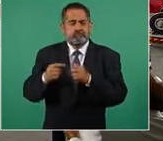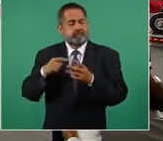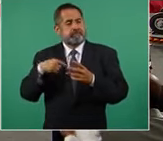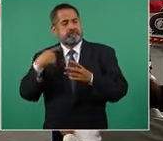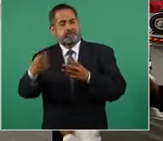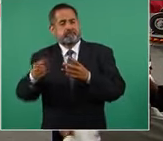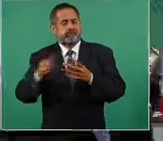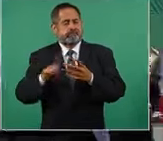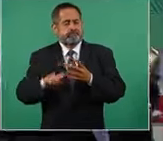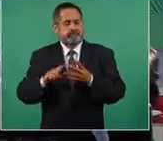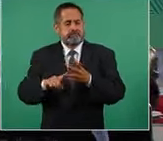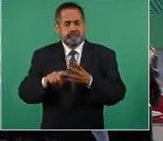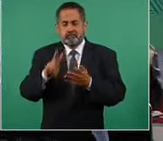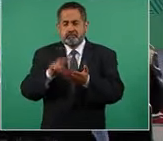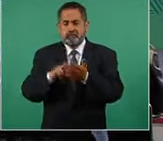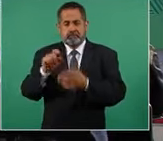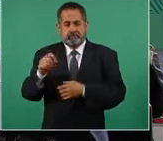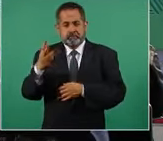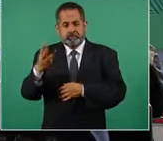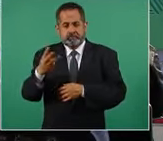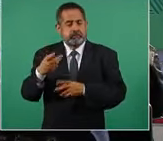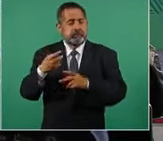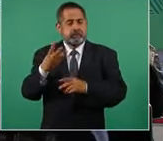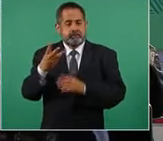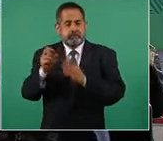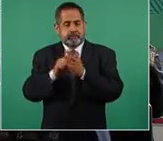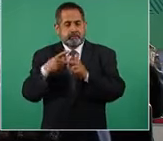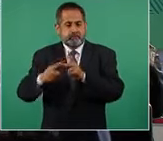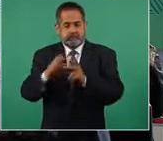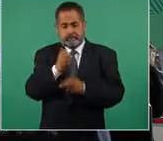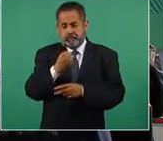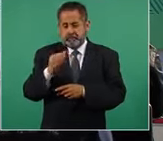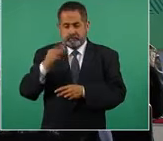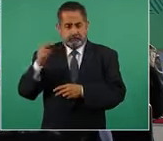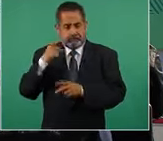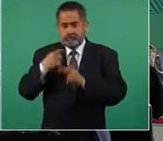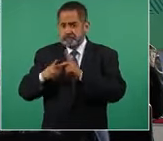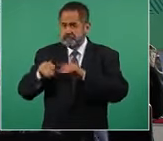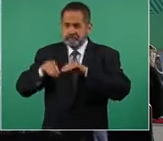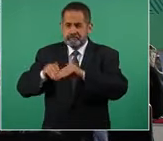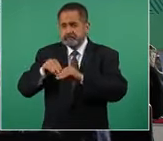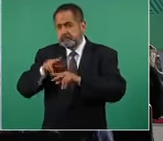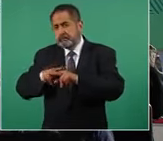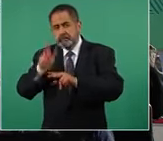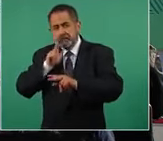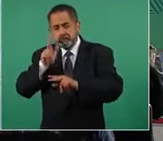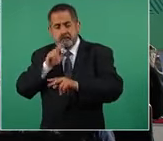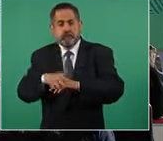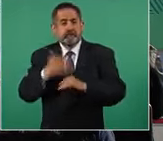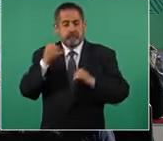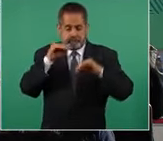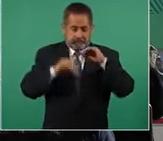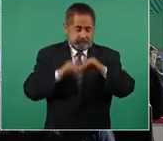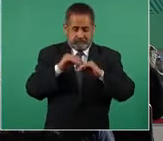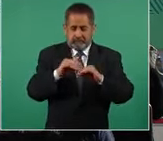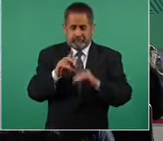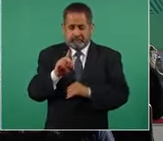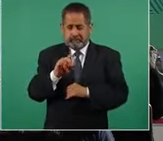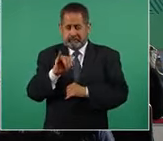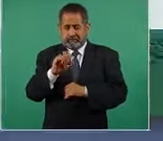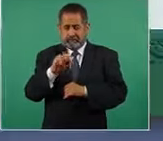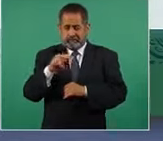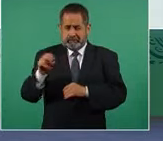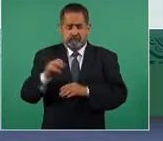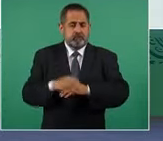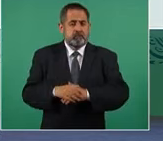de 2023. Y el diseño, que esto también ahorita van a ver por qué la parte de diseño fue muy importante. Si bien